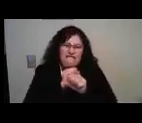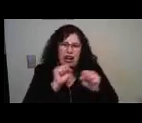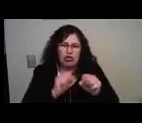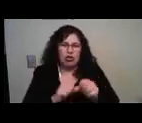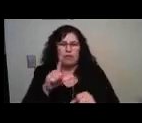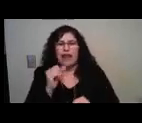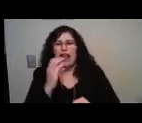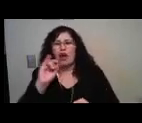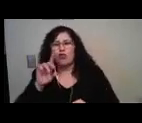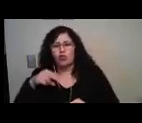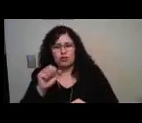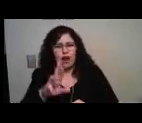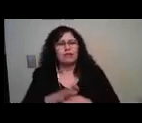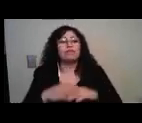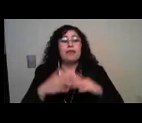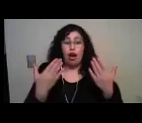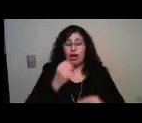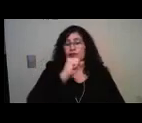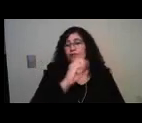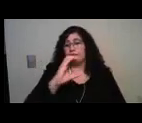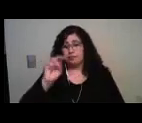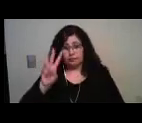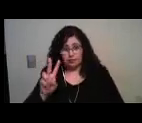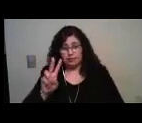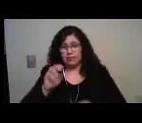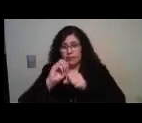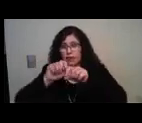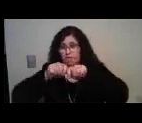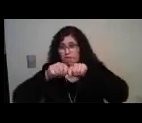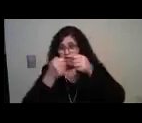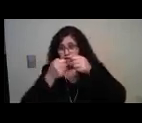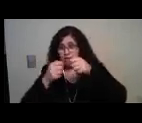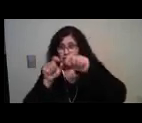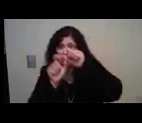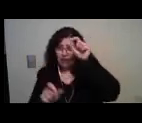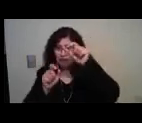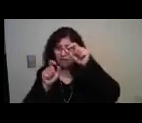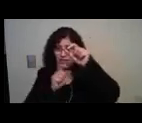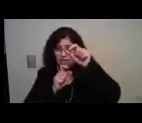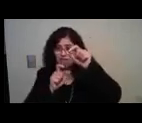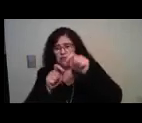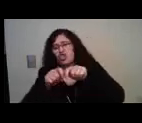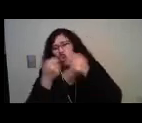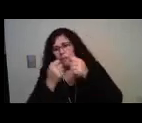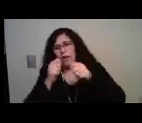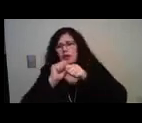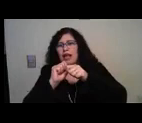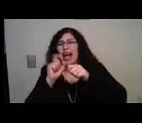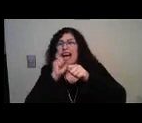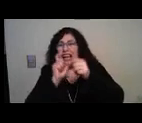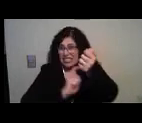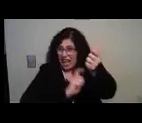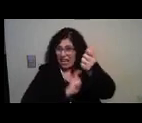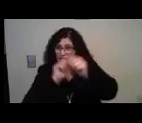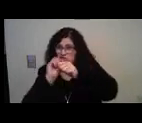accidentes cerebrovasculares hemorrágicos, donde lisa y llanamente se rompe un vaso sanguíneo y la sangre del vaso